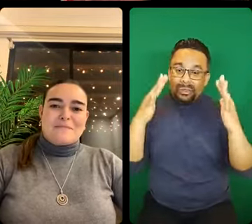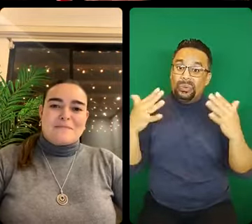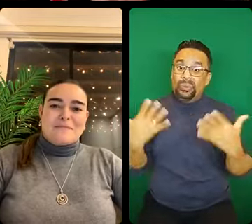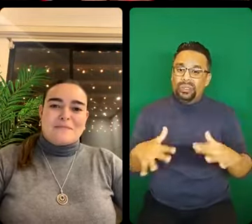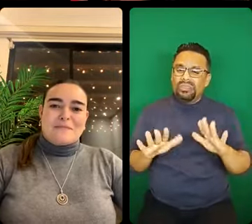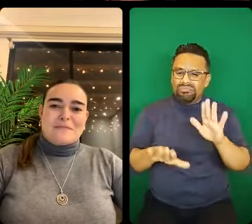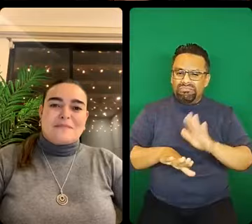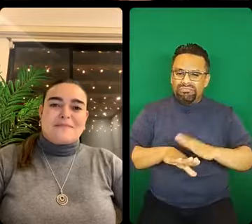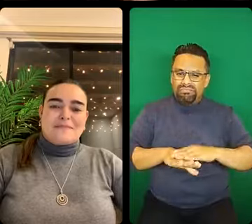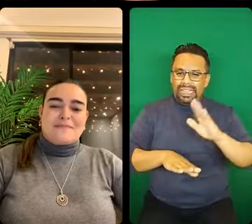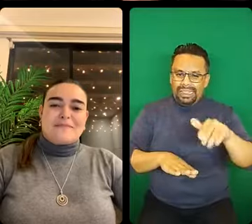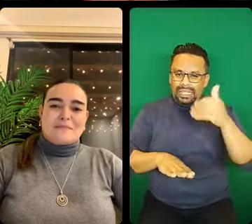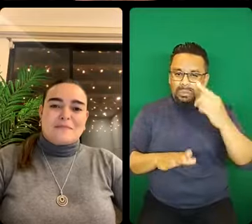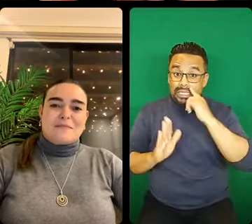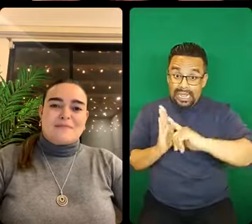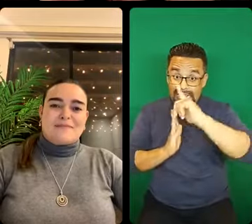poquito